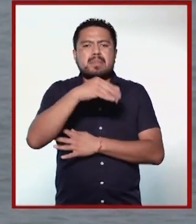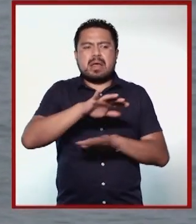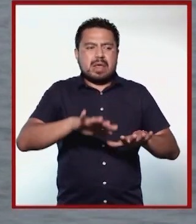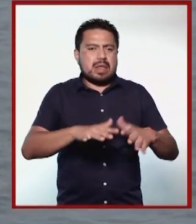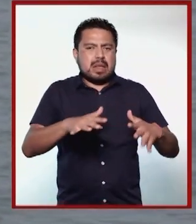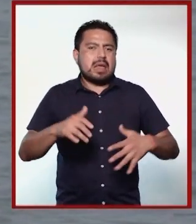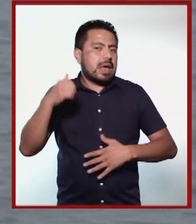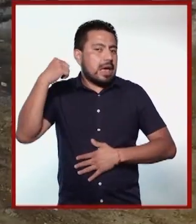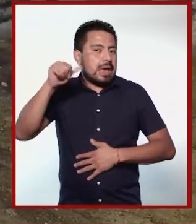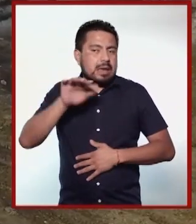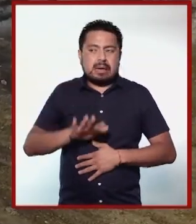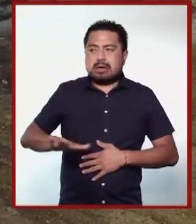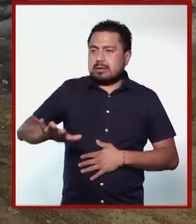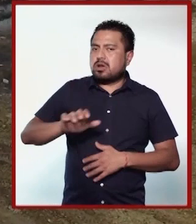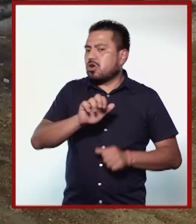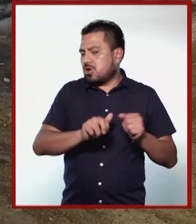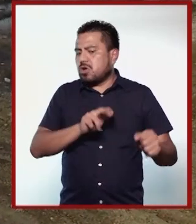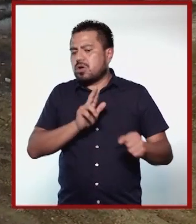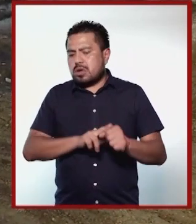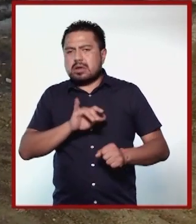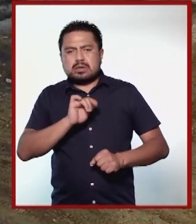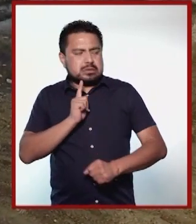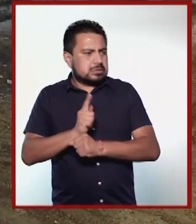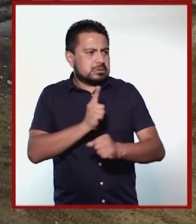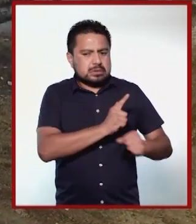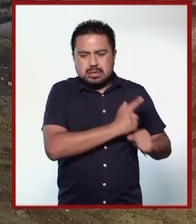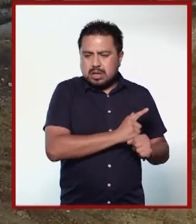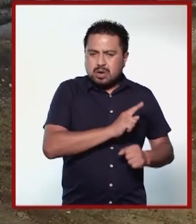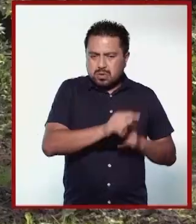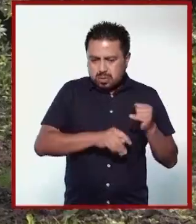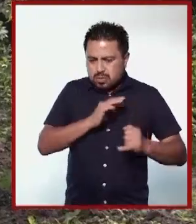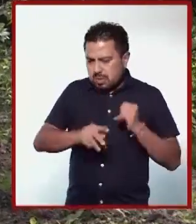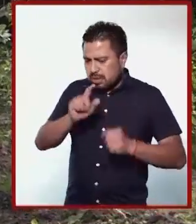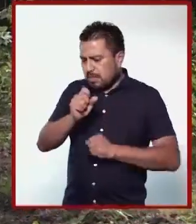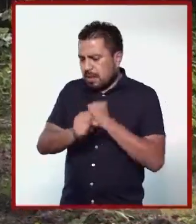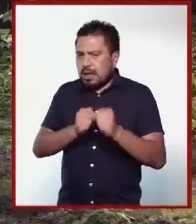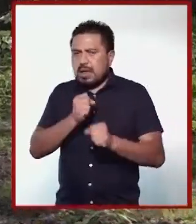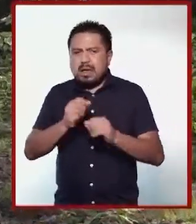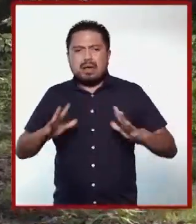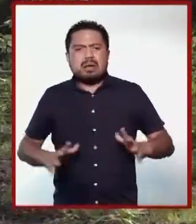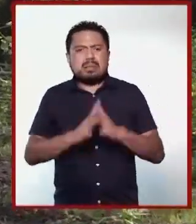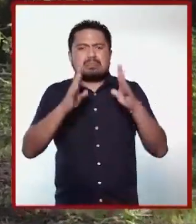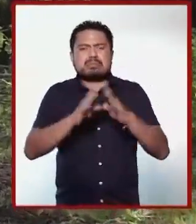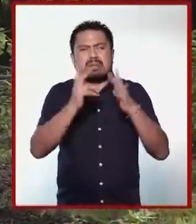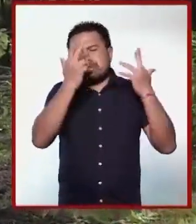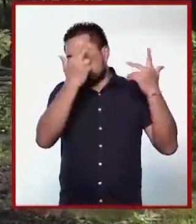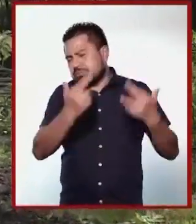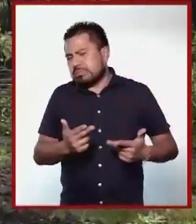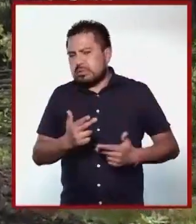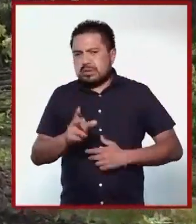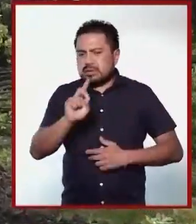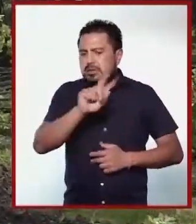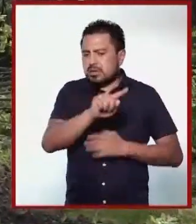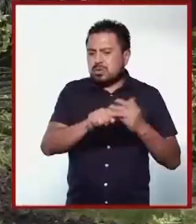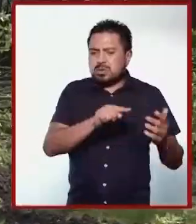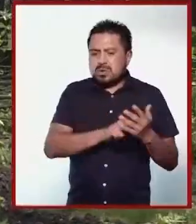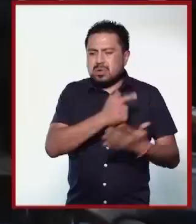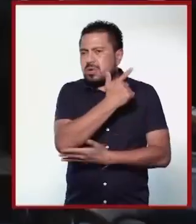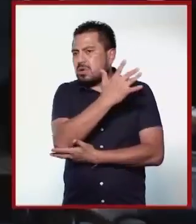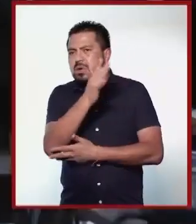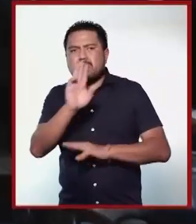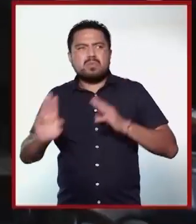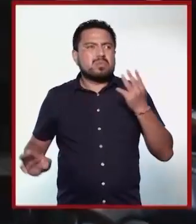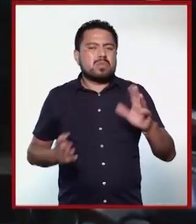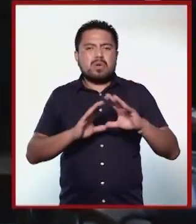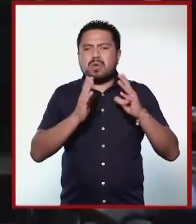de Acapulco. Es normal enterarnos de que en los últimos 20 años la guerra ha destruido 30 sitios del patrimonio mundial.